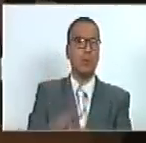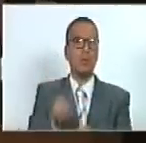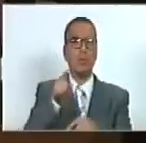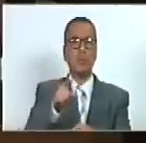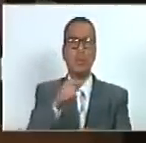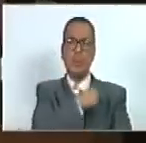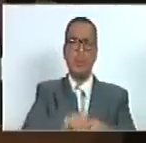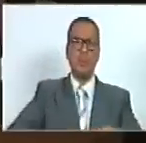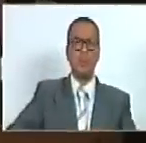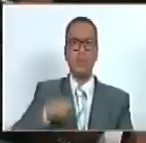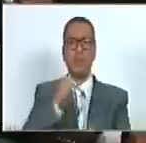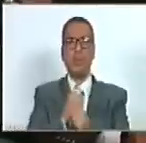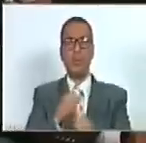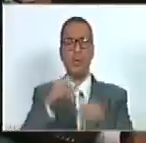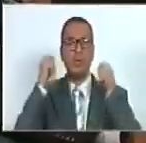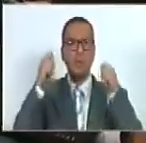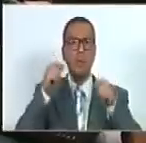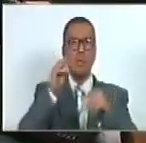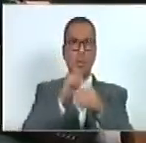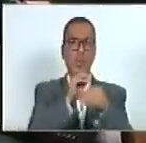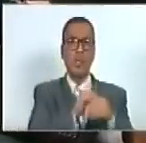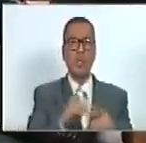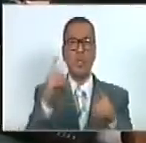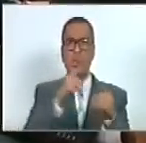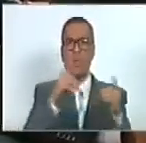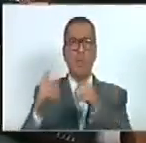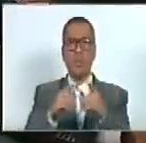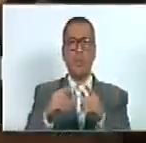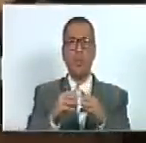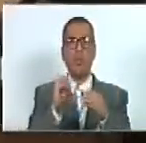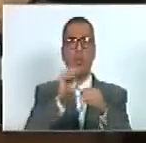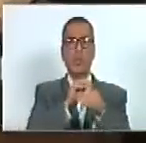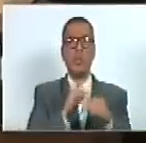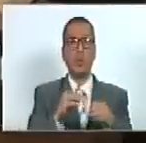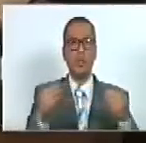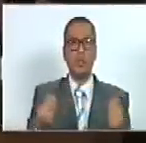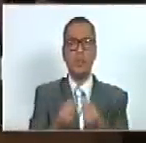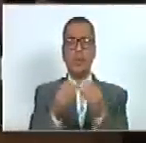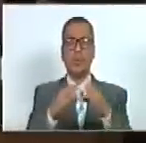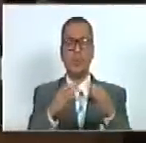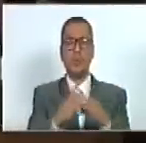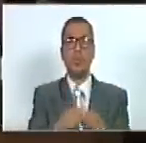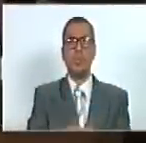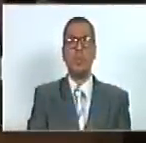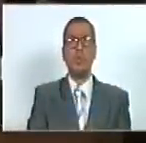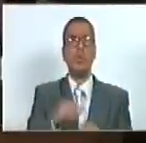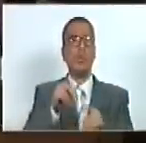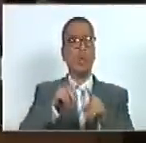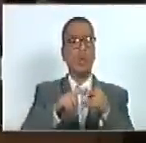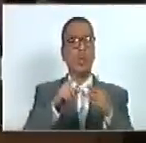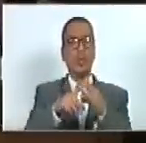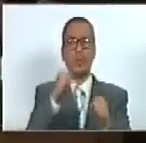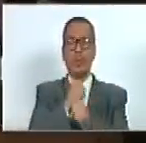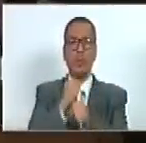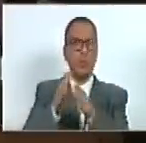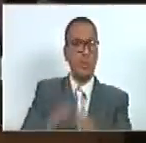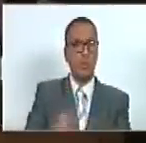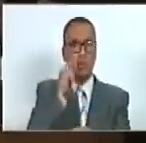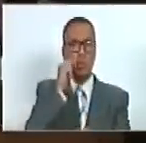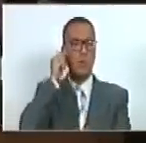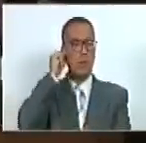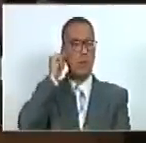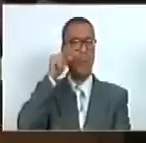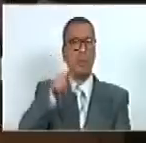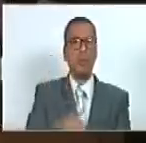el presidente nos ha llamado a la discusión de la convención colectiva marco para todos los trabajadores y